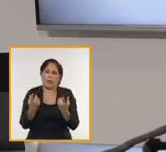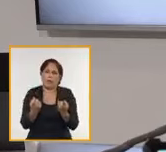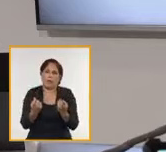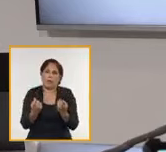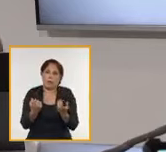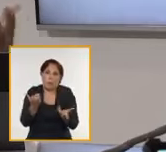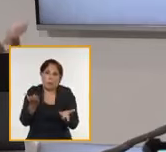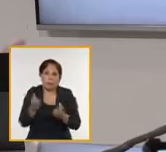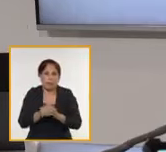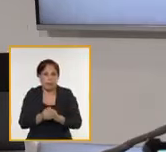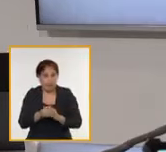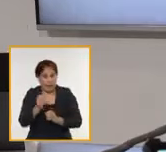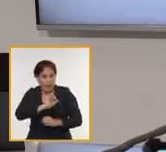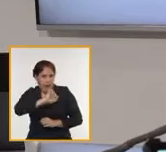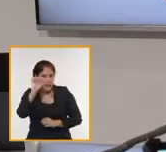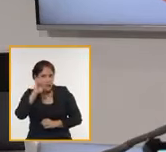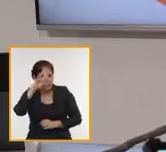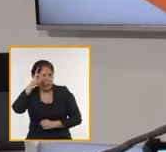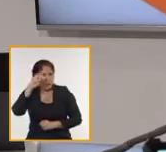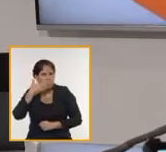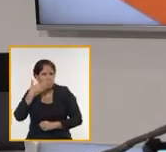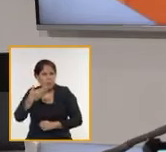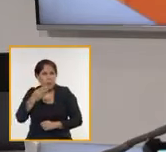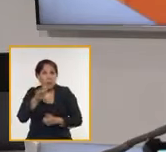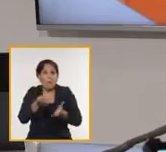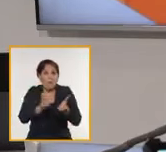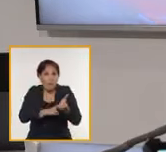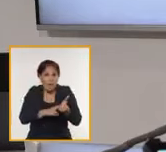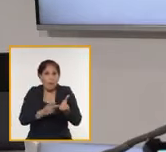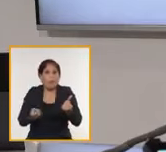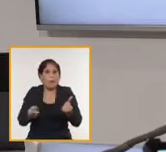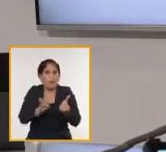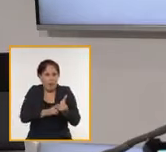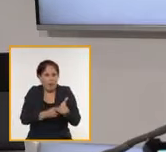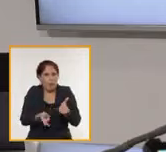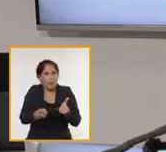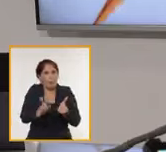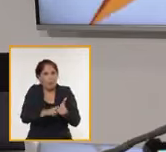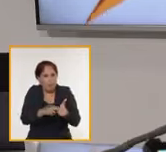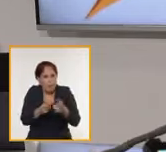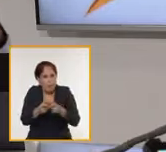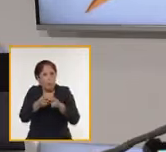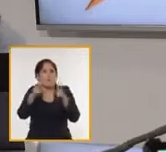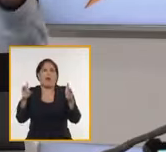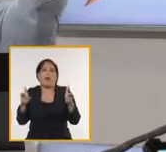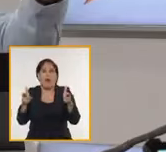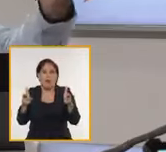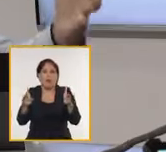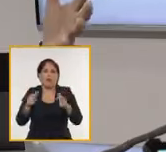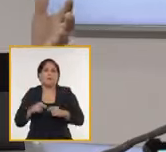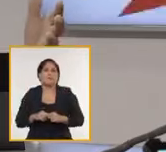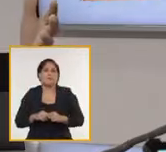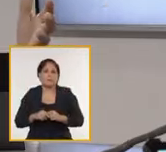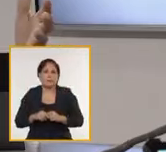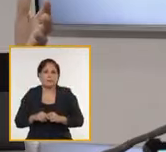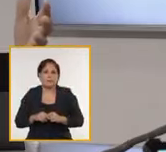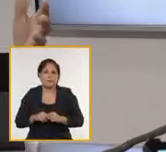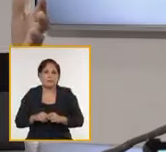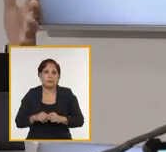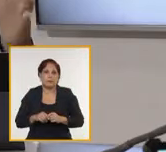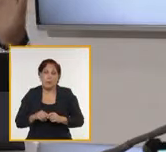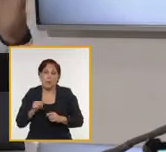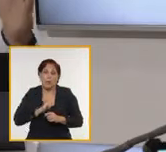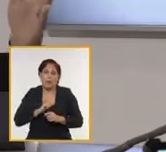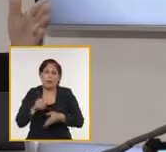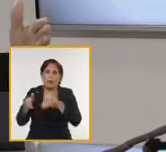exitosa, que hay muchos países que se vienen incorporando, aceptando como miembros de socios de diálogo de la